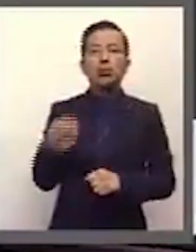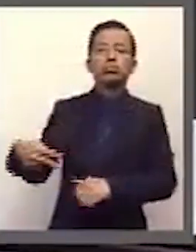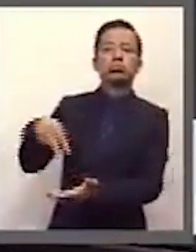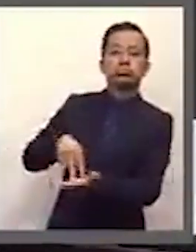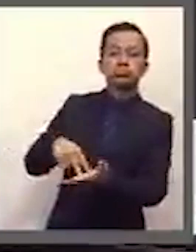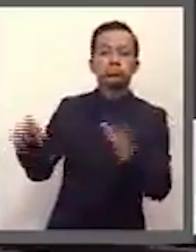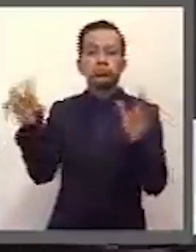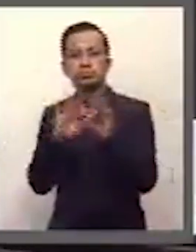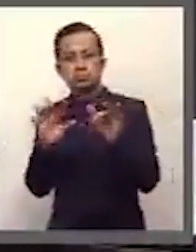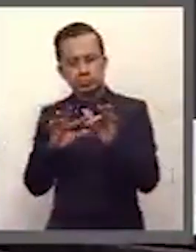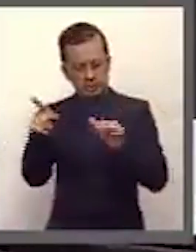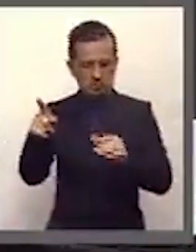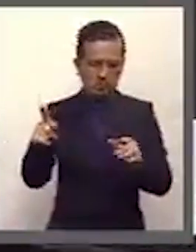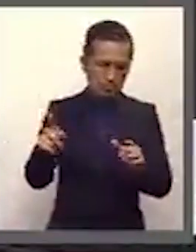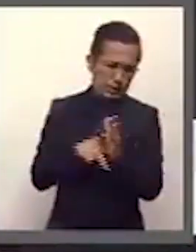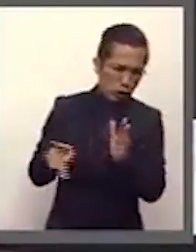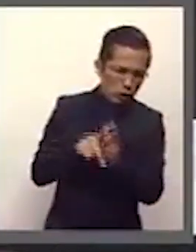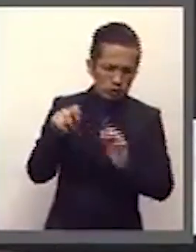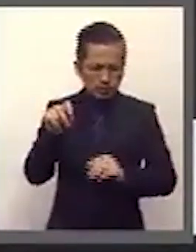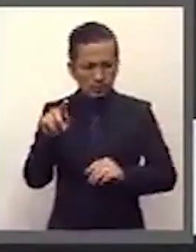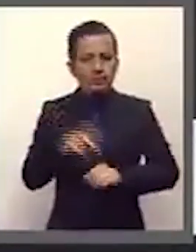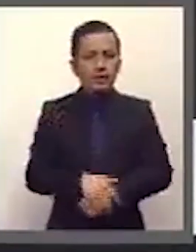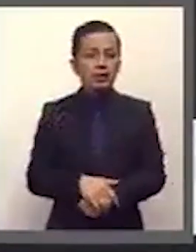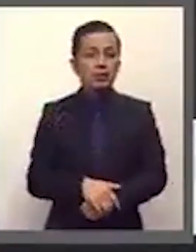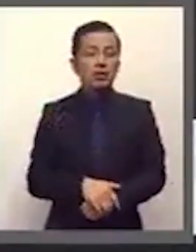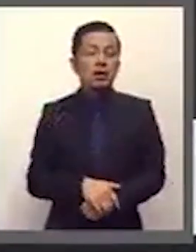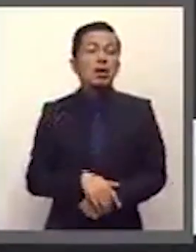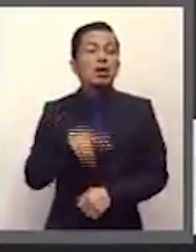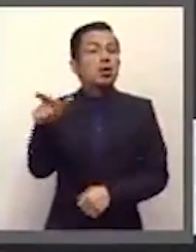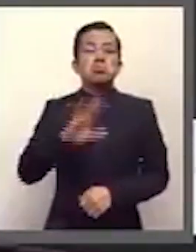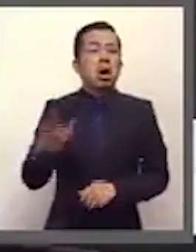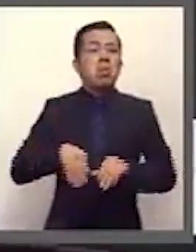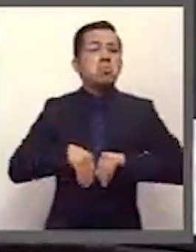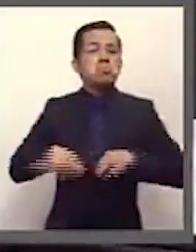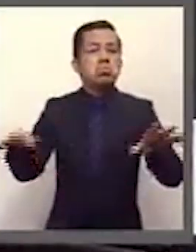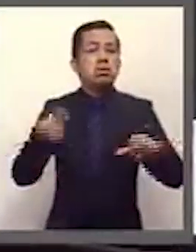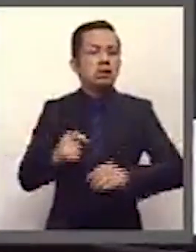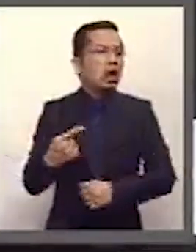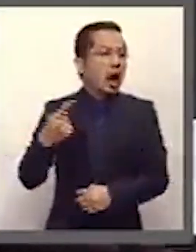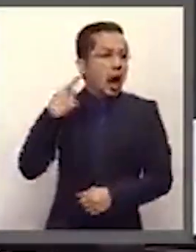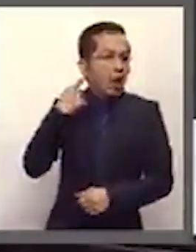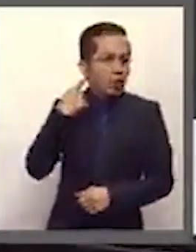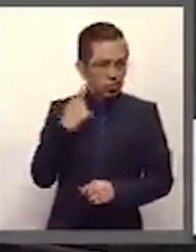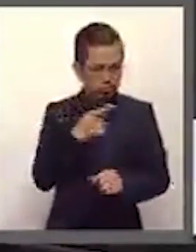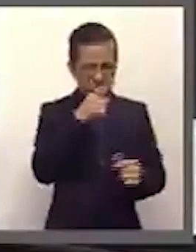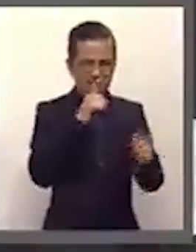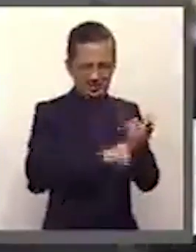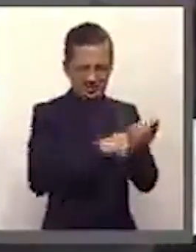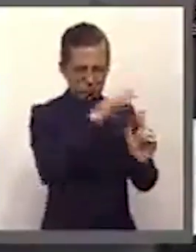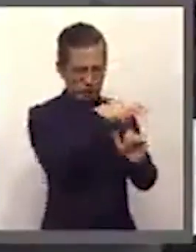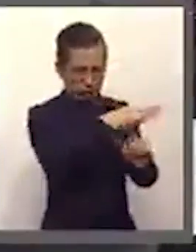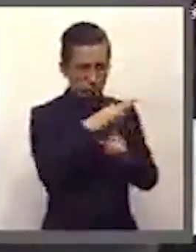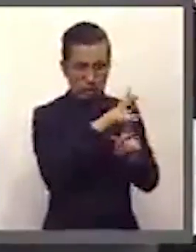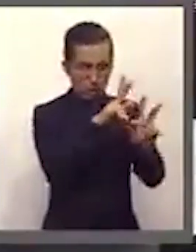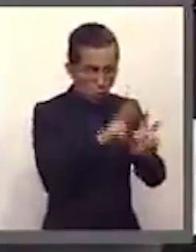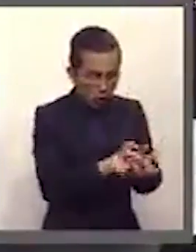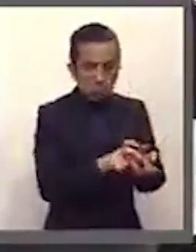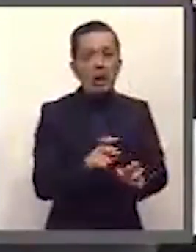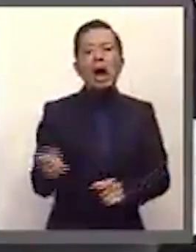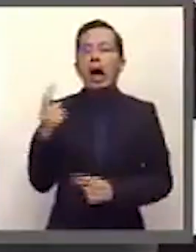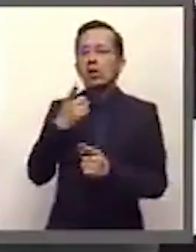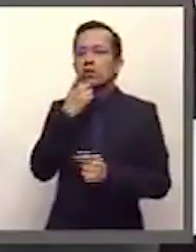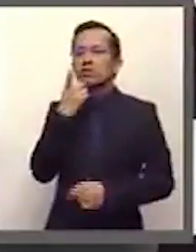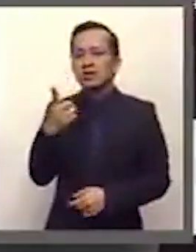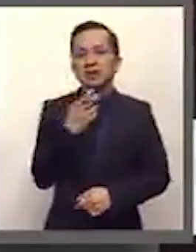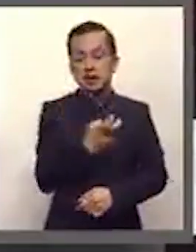decía, se pretendía ocultar de la última comunicación de los pilotos del helicóptero. A pesar de que la